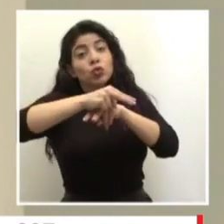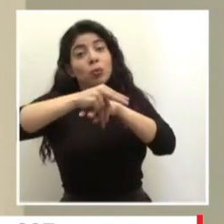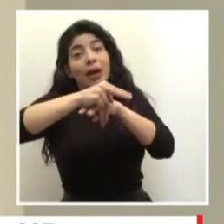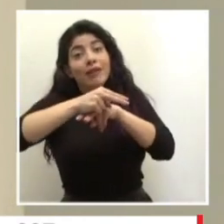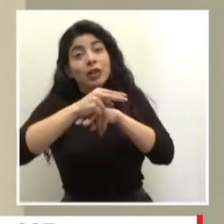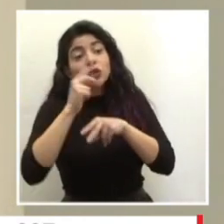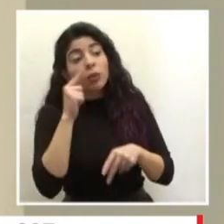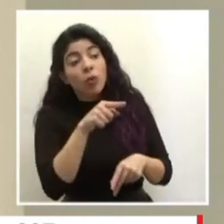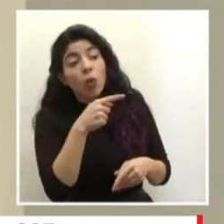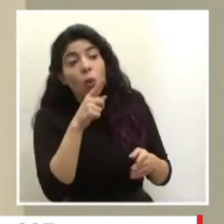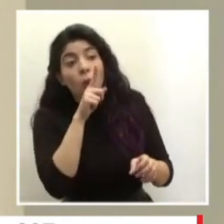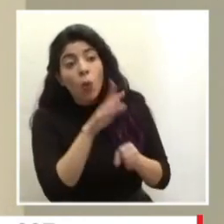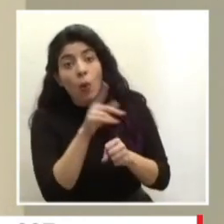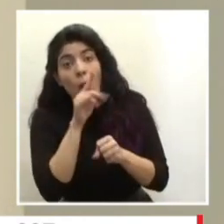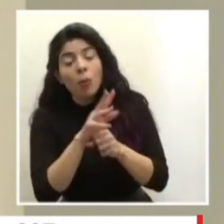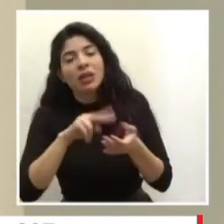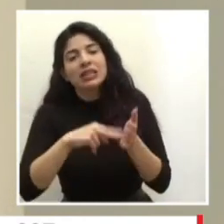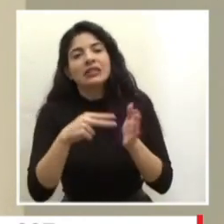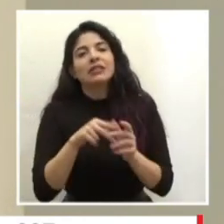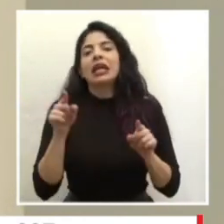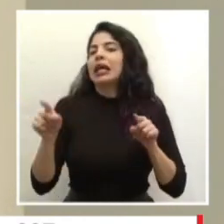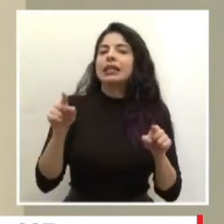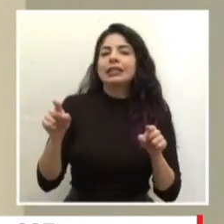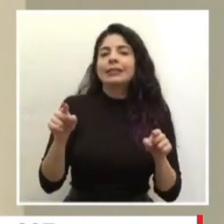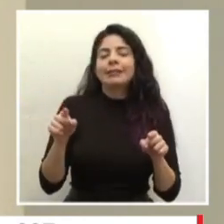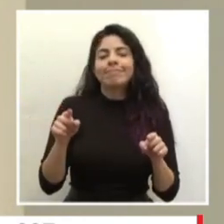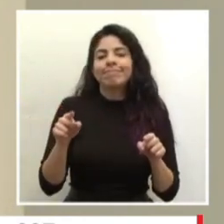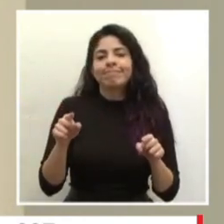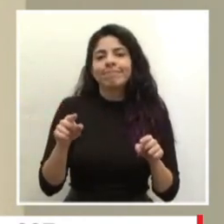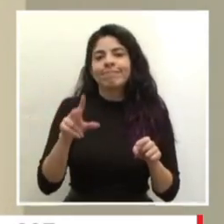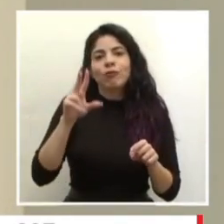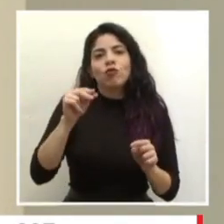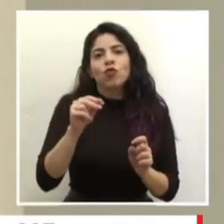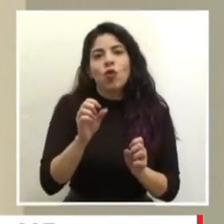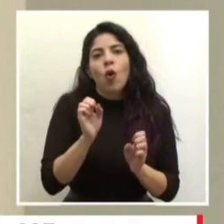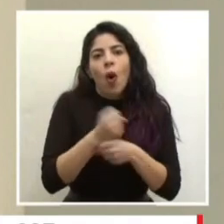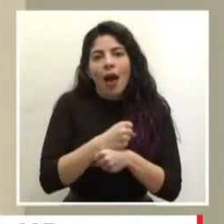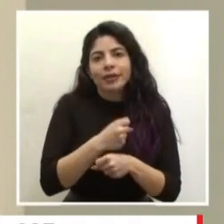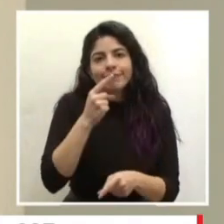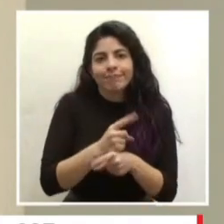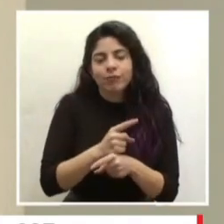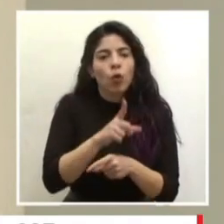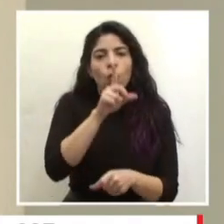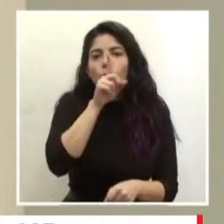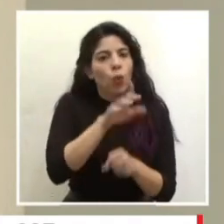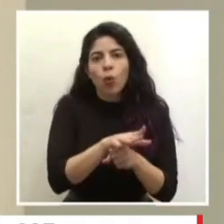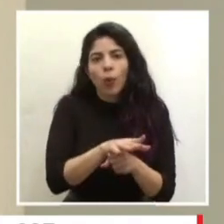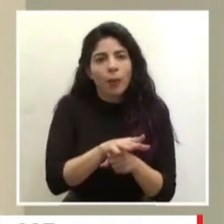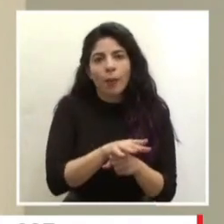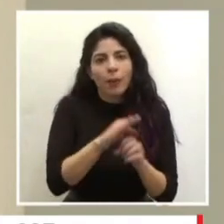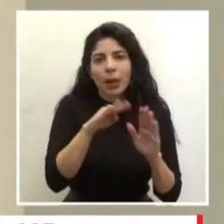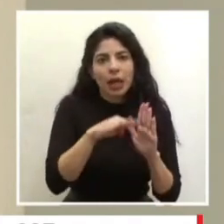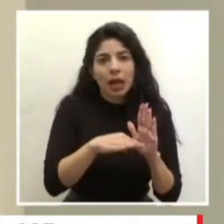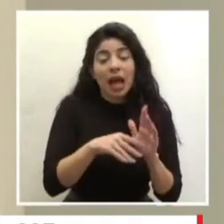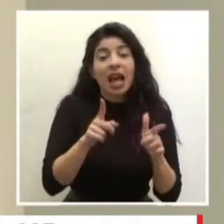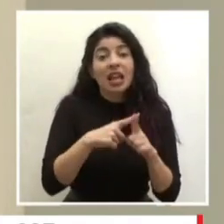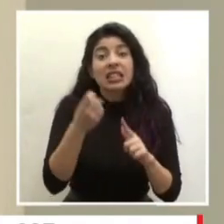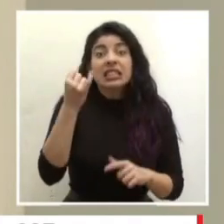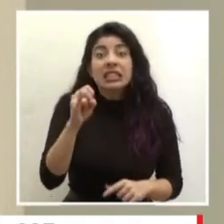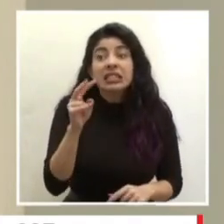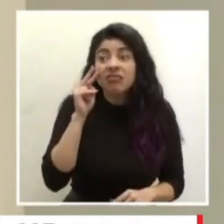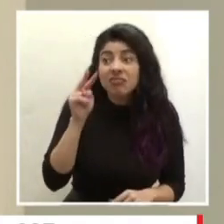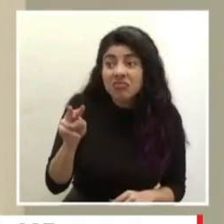protocolos no están haciendo lo que tienen que hacer, no se están cumpliendo los protocolos. Y en caso de que